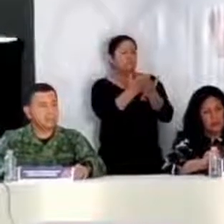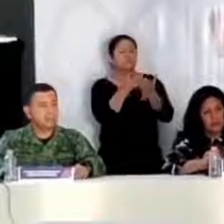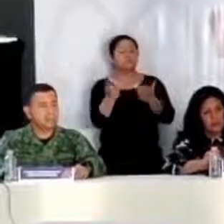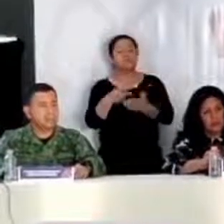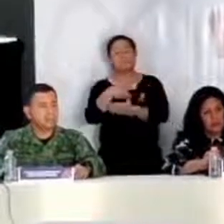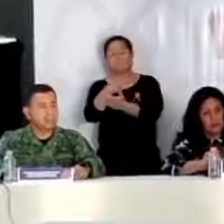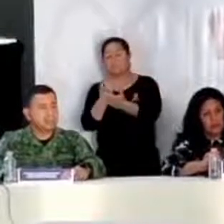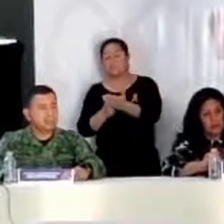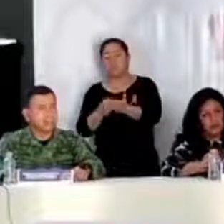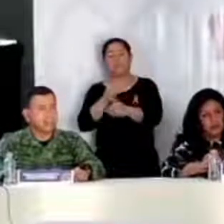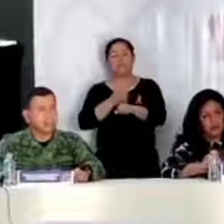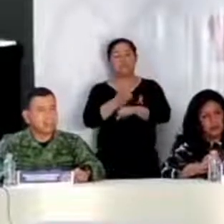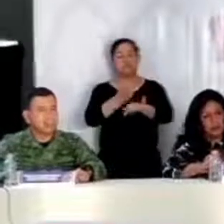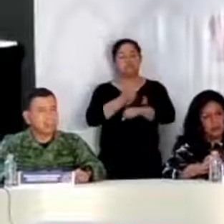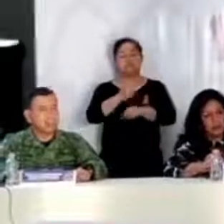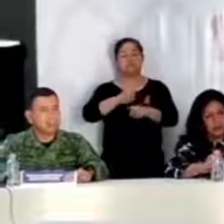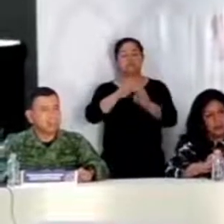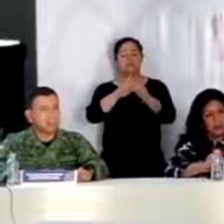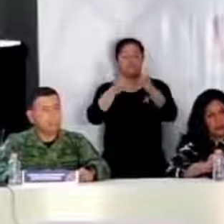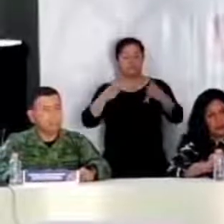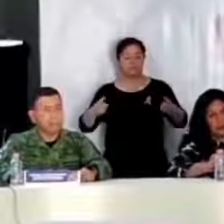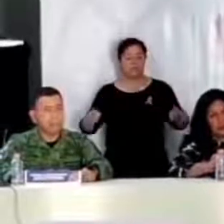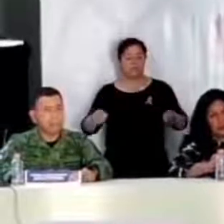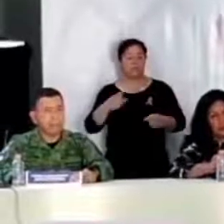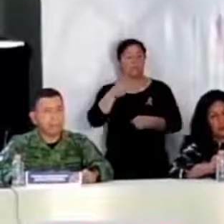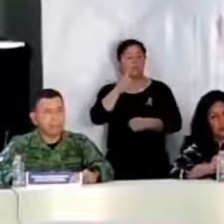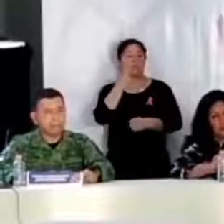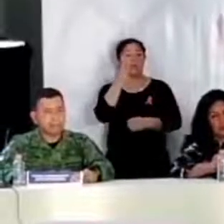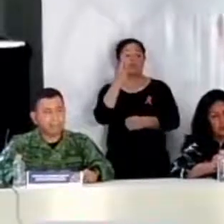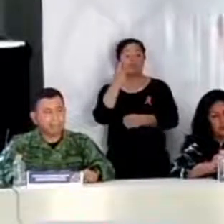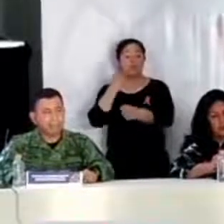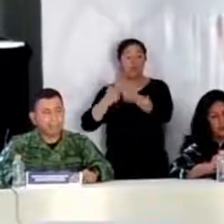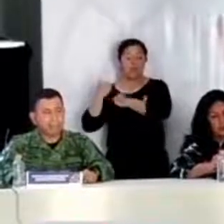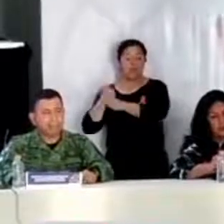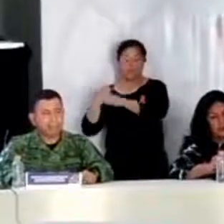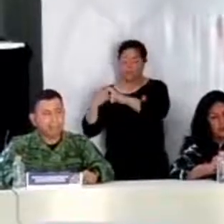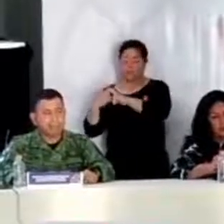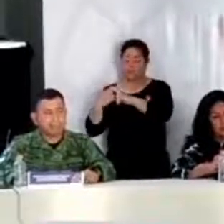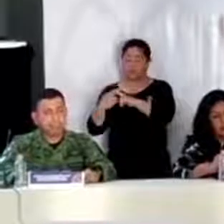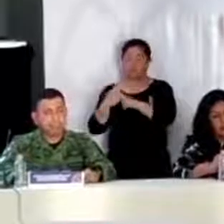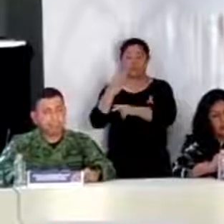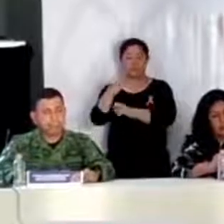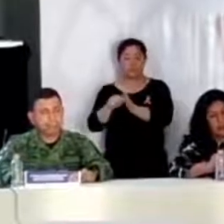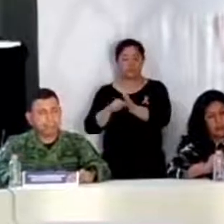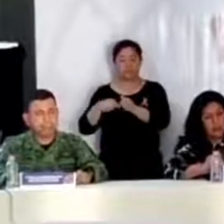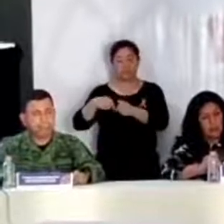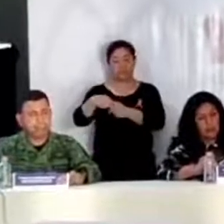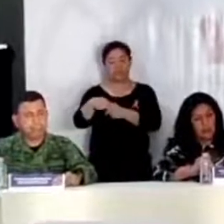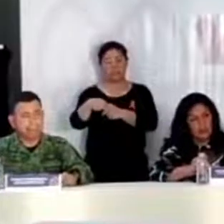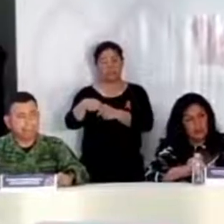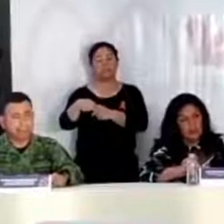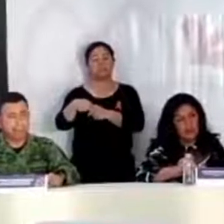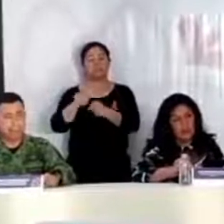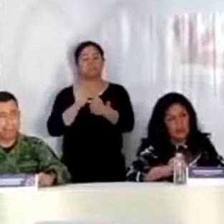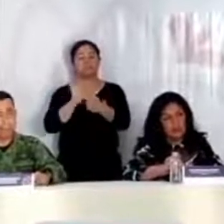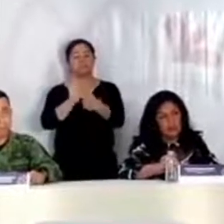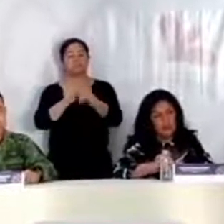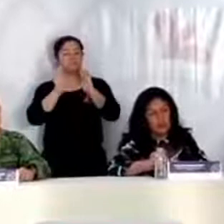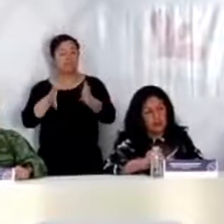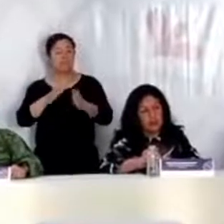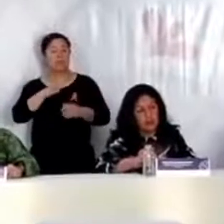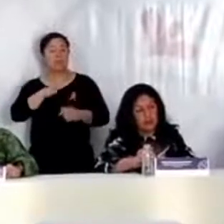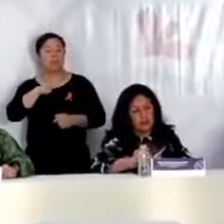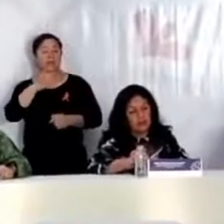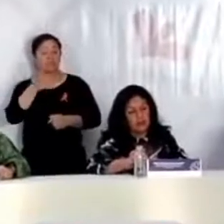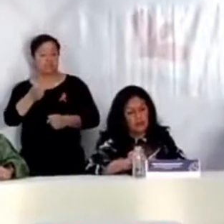Estatal de Desarrollo. Pero a un año, 2 meses, está la muestra ya